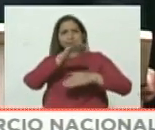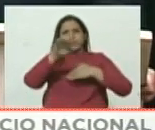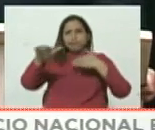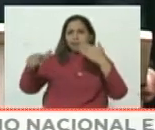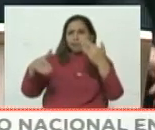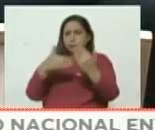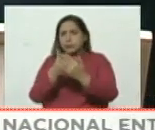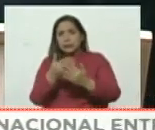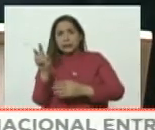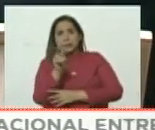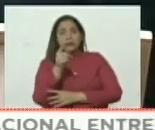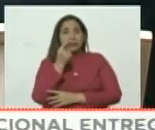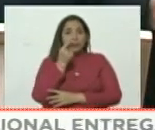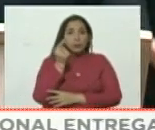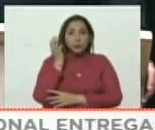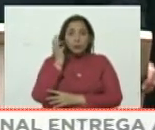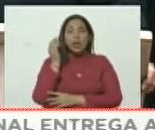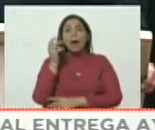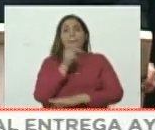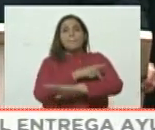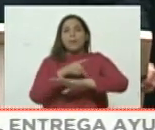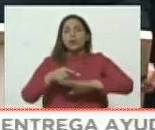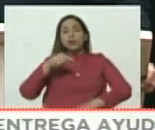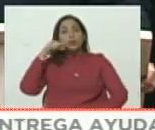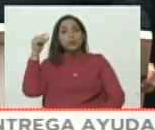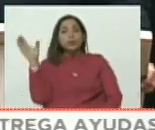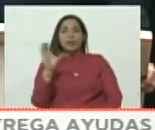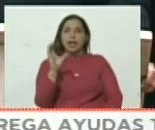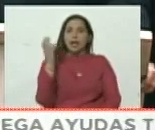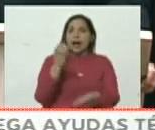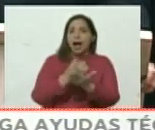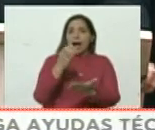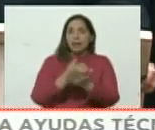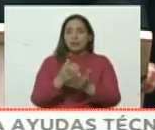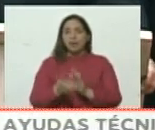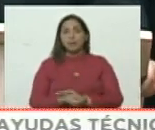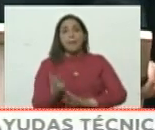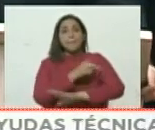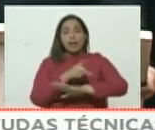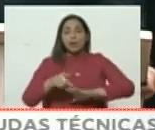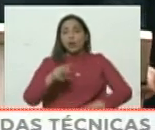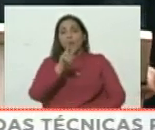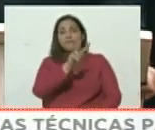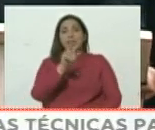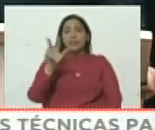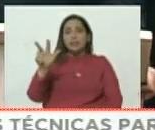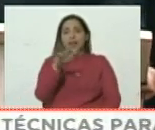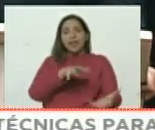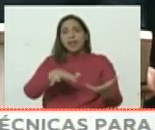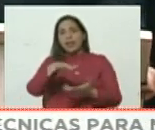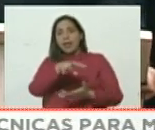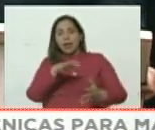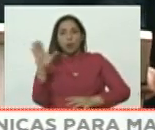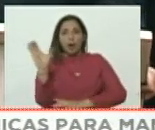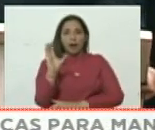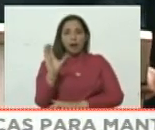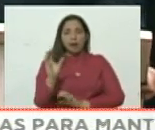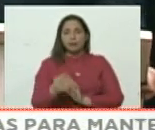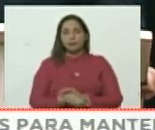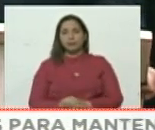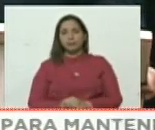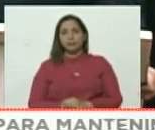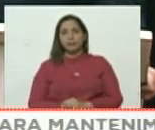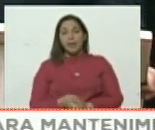venezolanas, de venezolanos, en la parroquia Sucre de Caracas, en Catia, en la parroquia 23 de Enero de Caracas, en